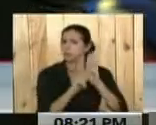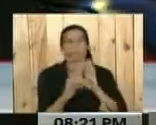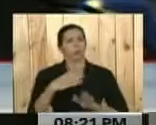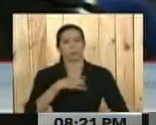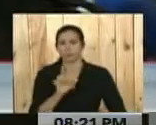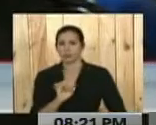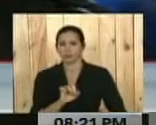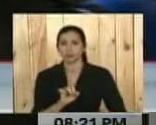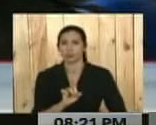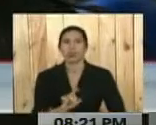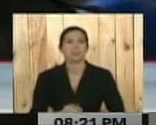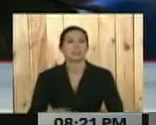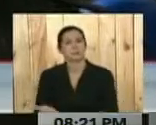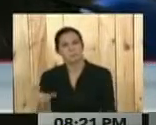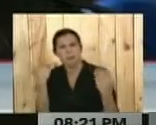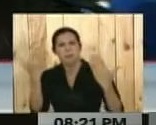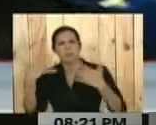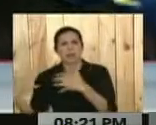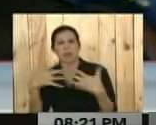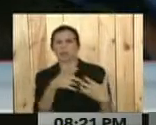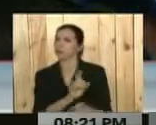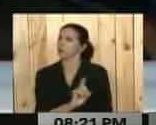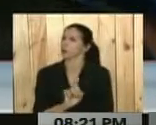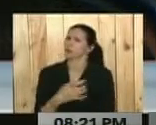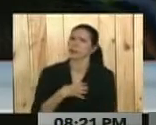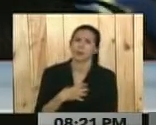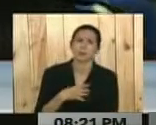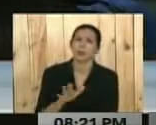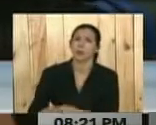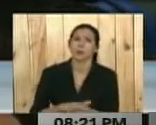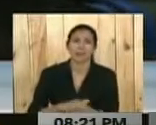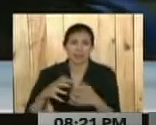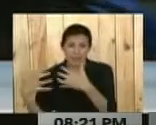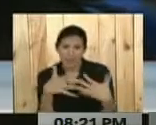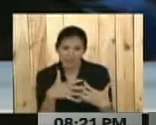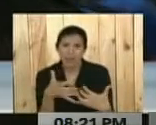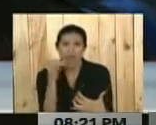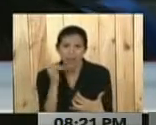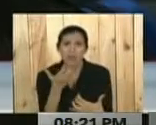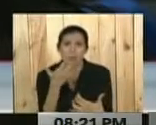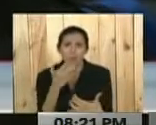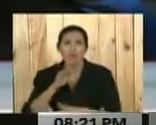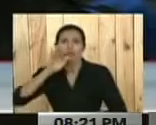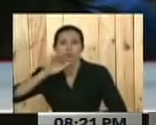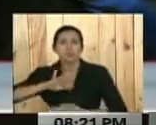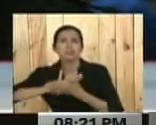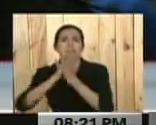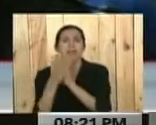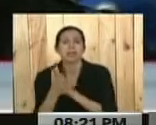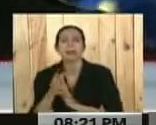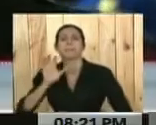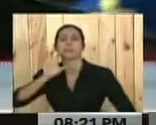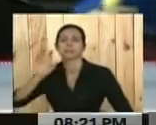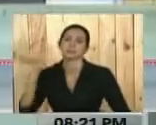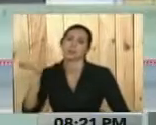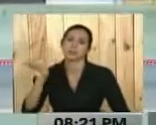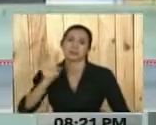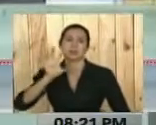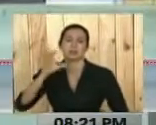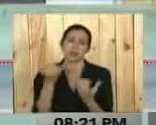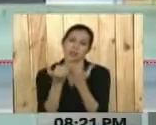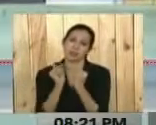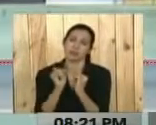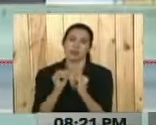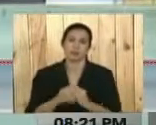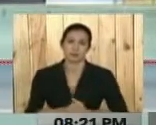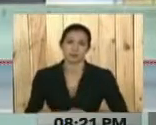porque invocando a la guerra estaríamos aniquilando la posibilidad de existir en el futuro como país y como patria. ¿Qué me puedes comentar del